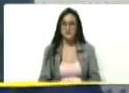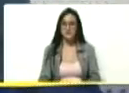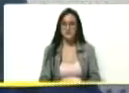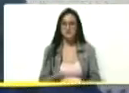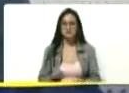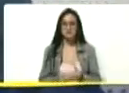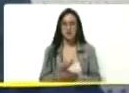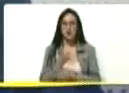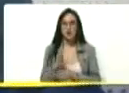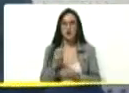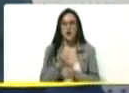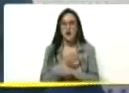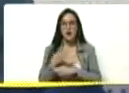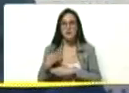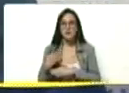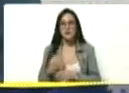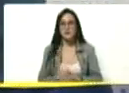creación del ALBA,